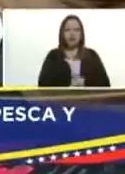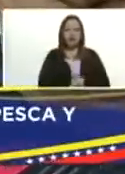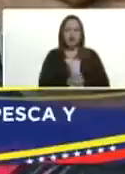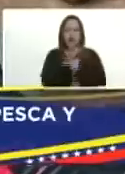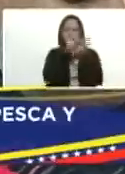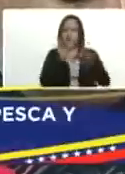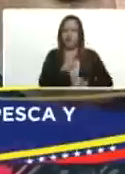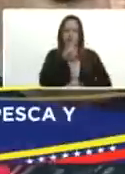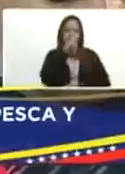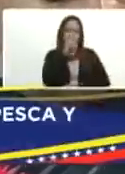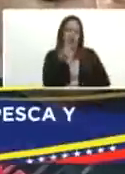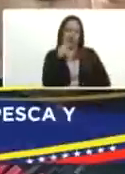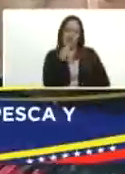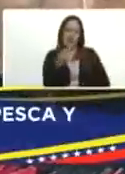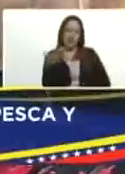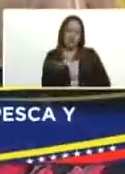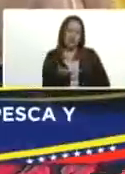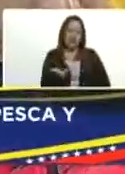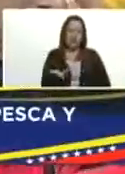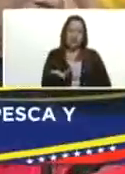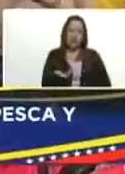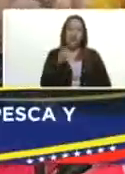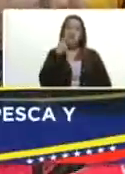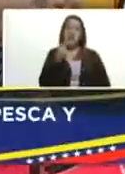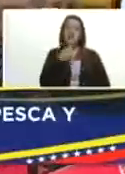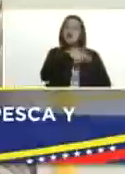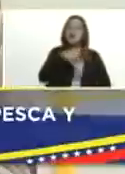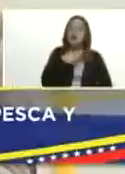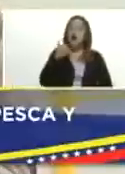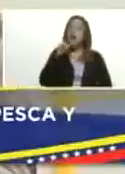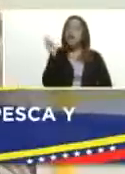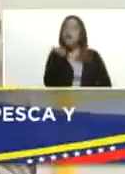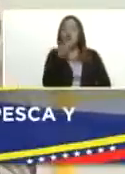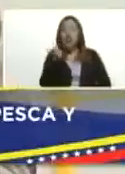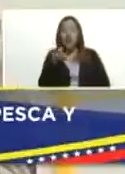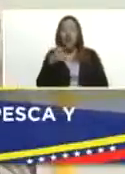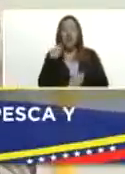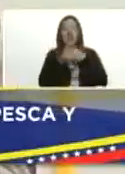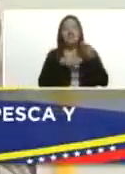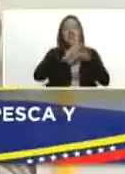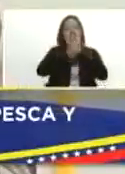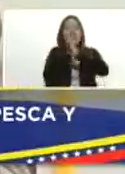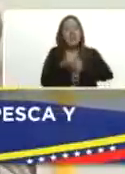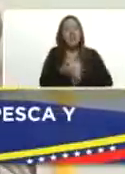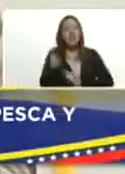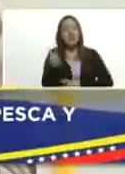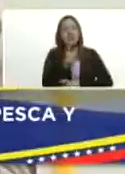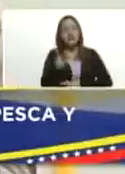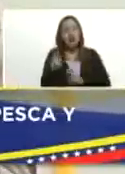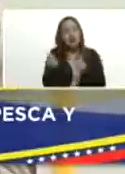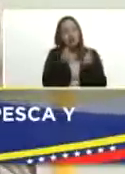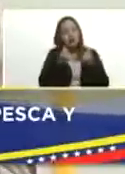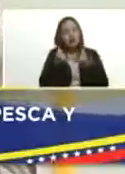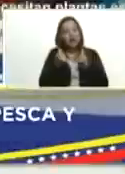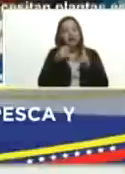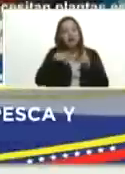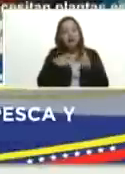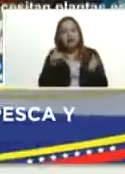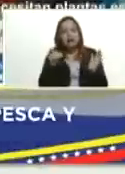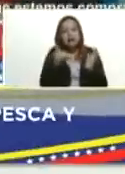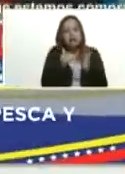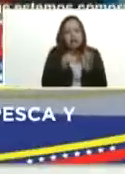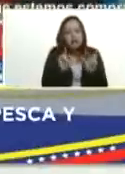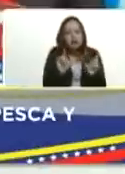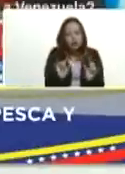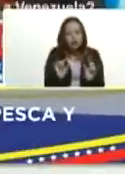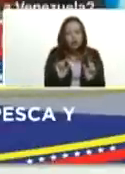lo dice. Dijo, nosotros estábamos buscando hacer colapsar a Venezuela. La teníamos a punto de